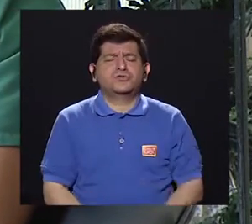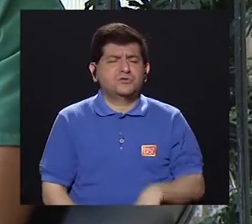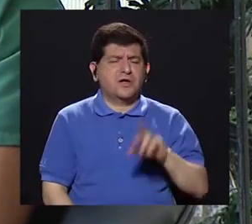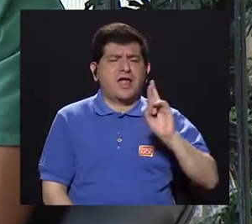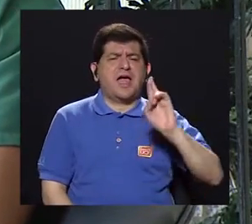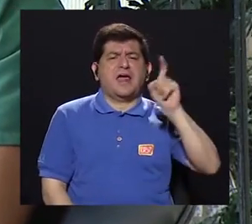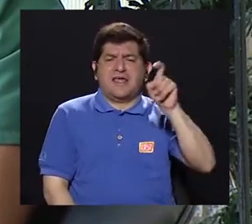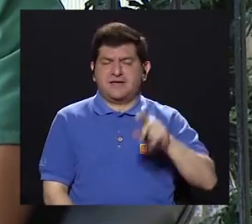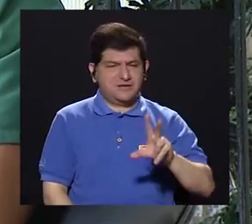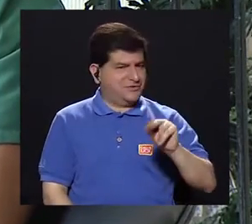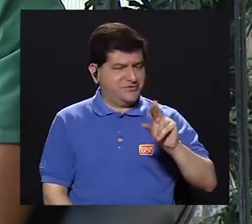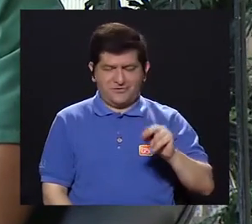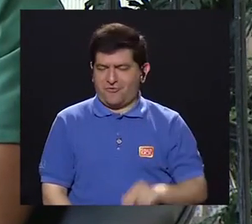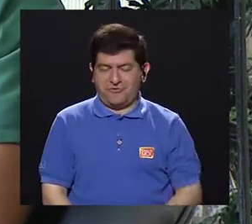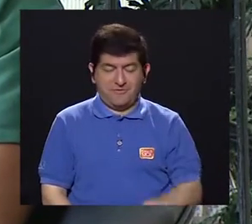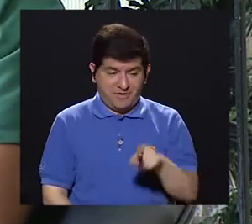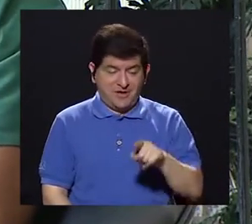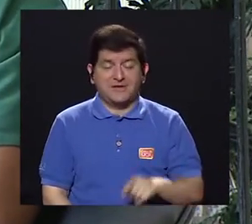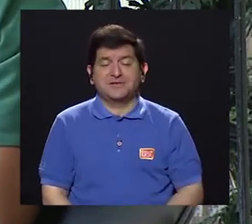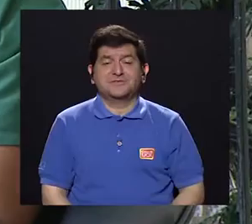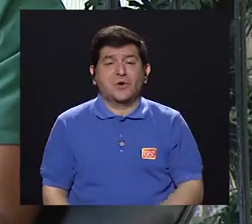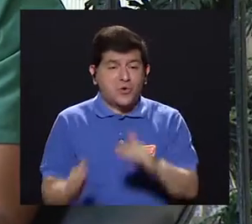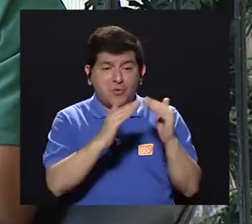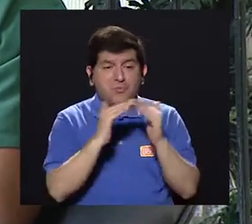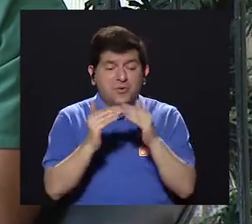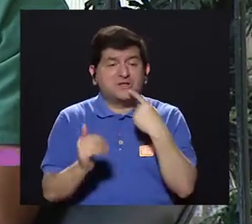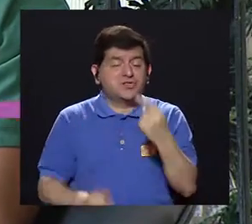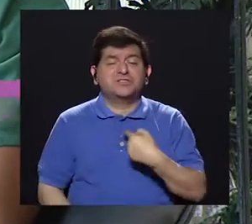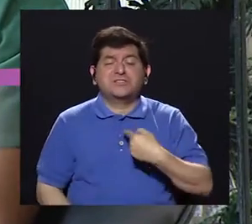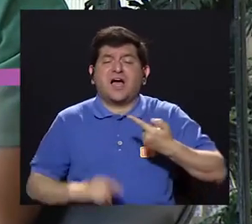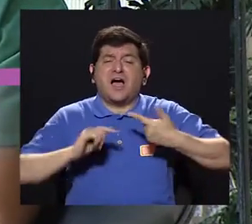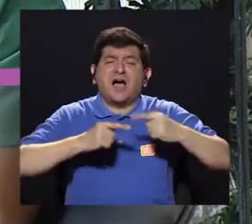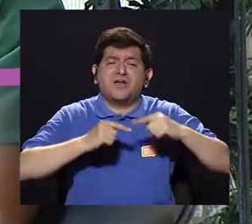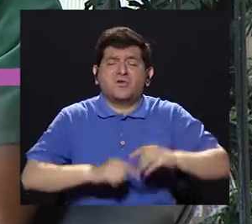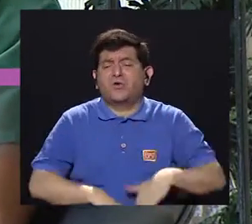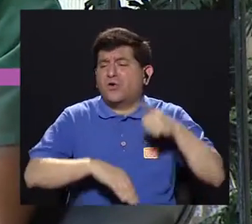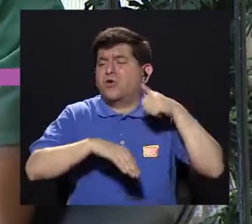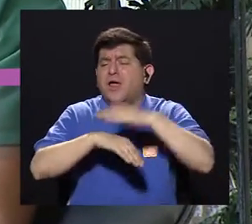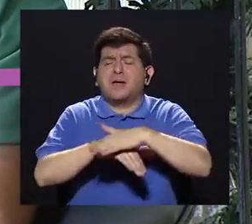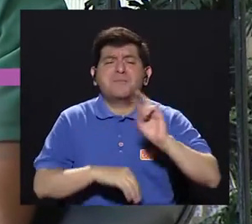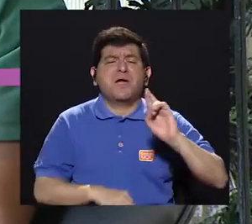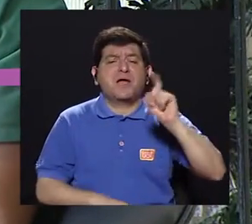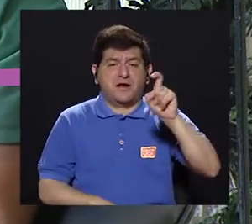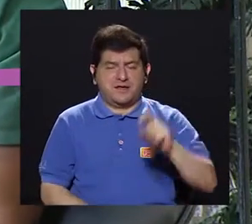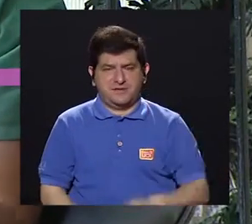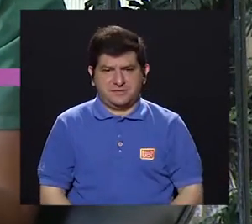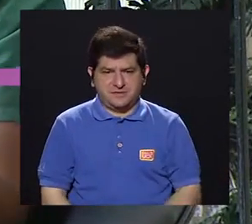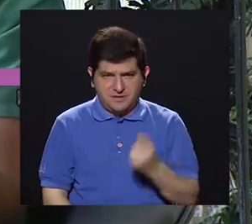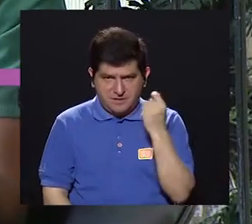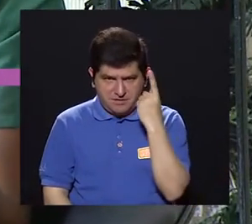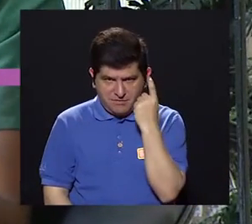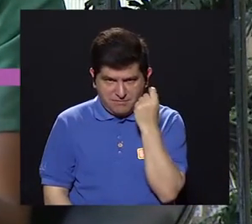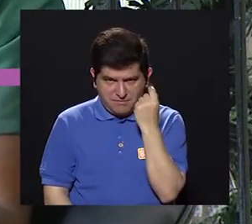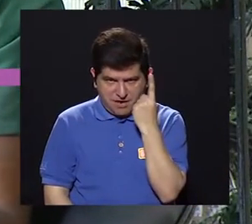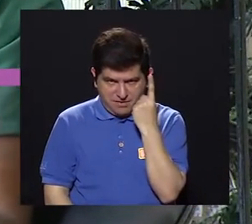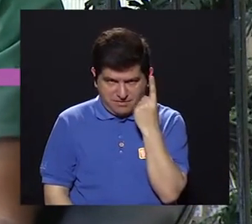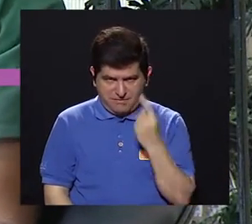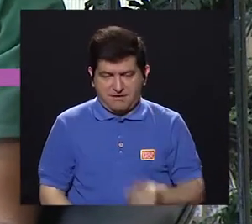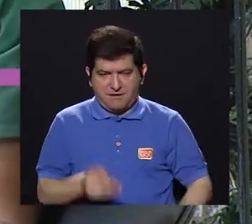solucionar una placa también. Esa es otra cosa, ¿verdad? Tenemos una población donde si tengo un dolor, ahí mándenme una placa. Pues recuerden, hay que